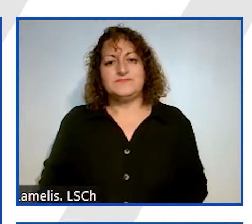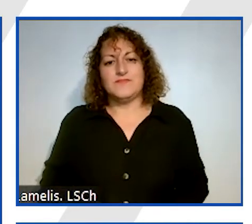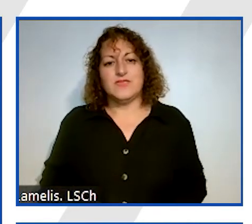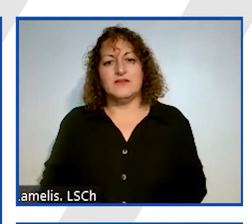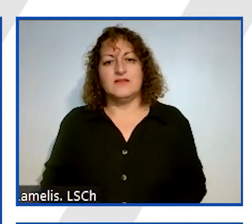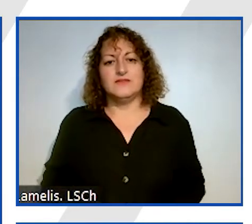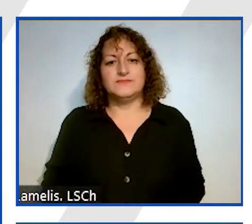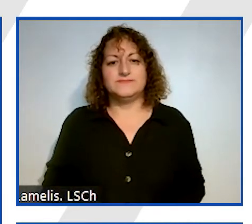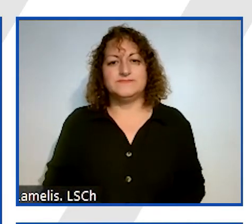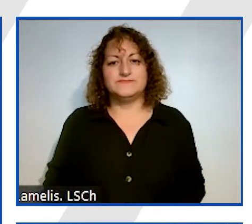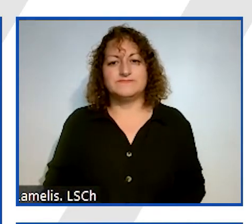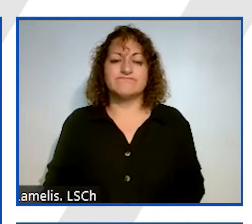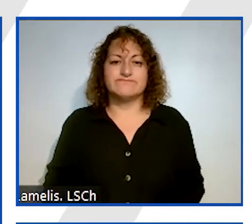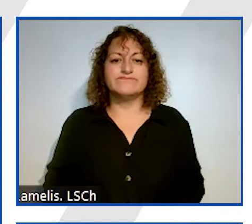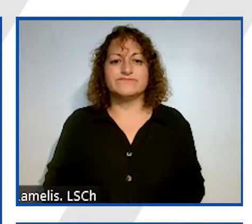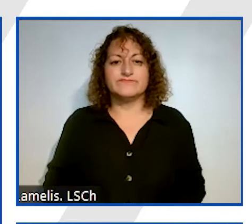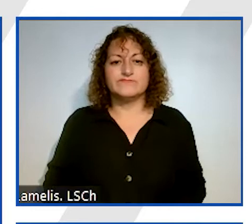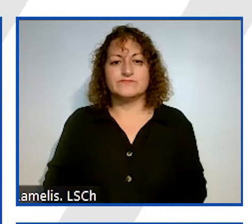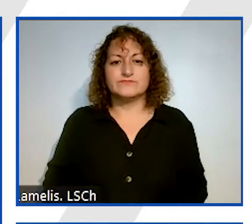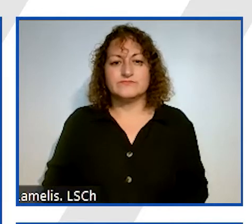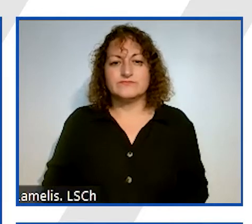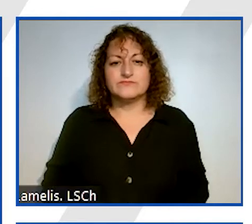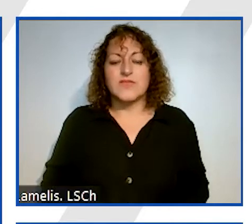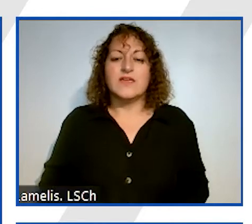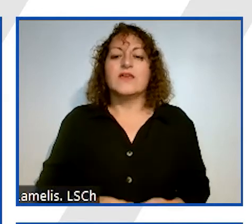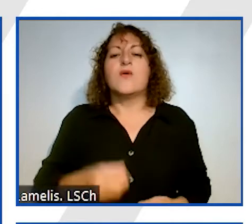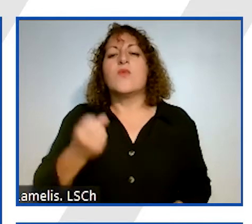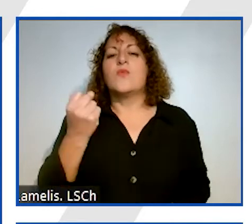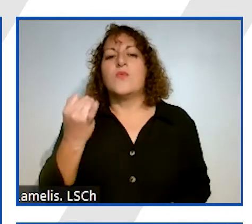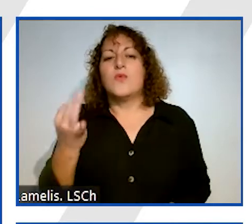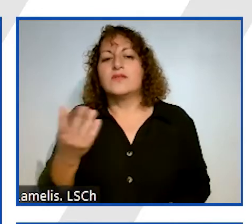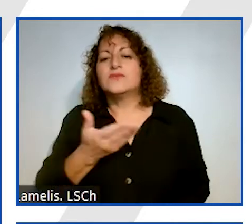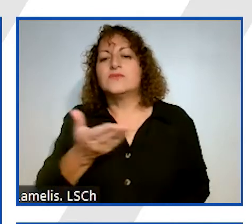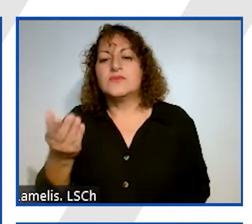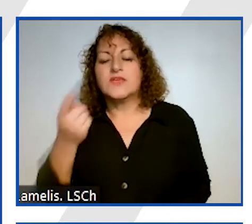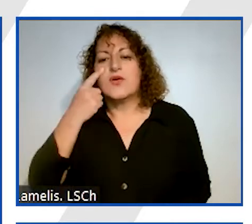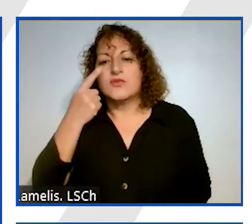Ya, nos fuimos a 9. ¿Cuántos de aquí ustedes pueden decir que